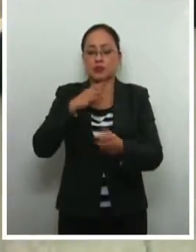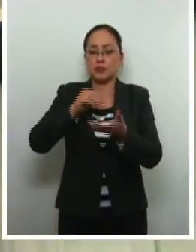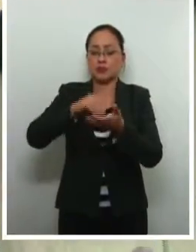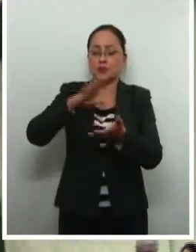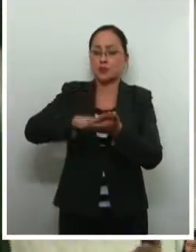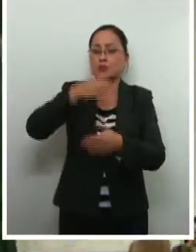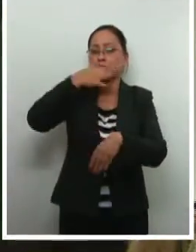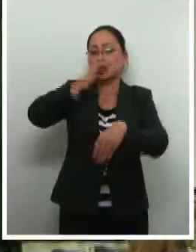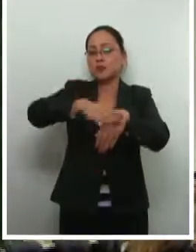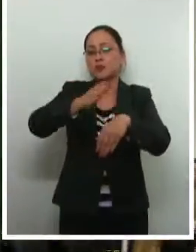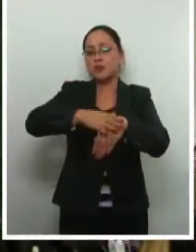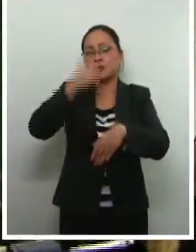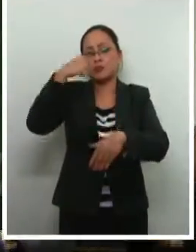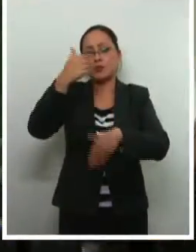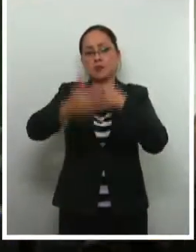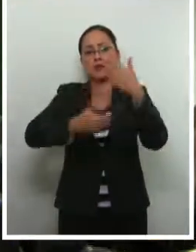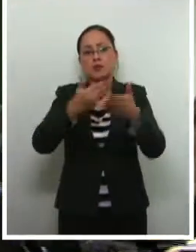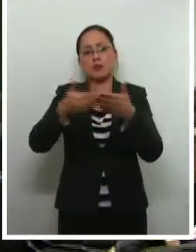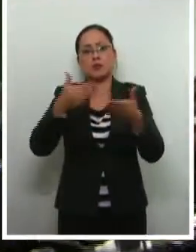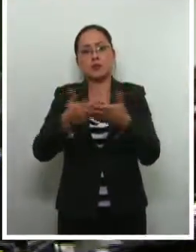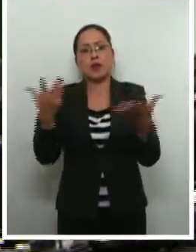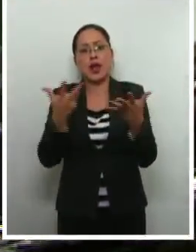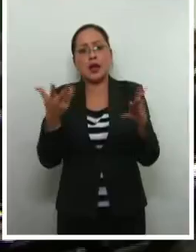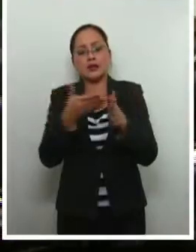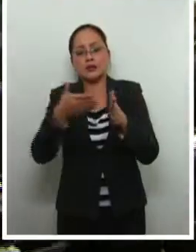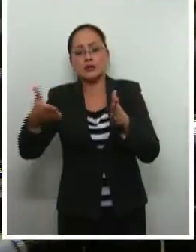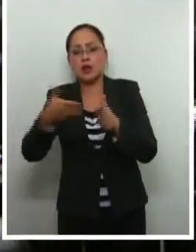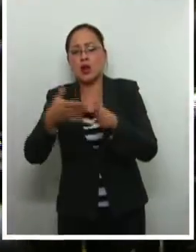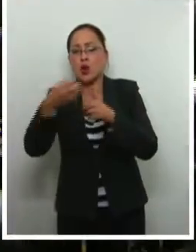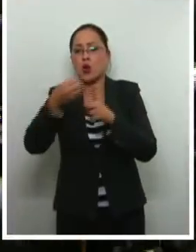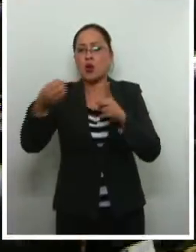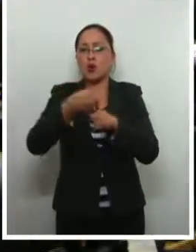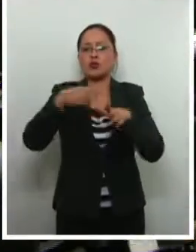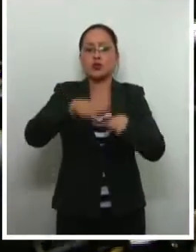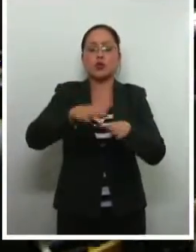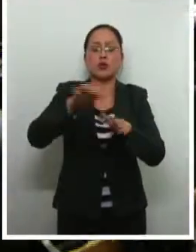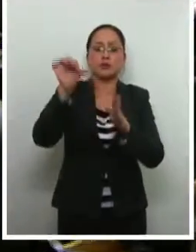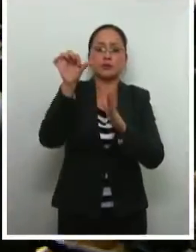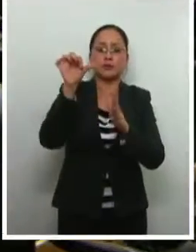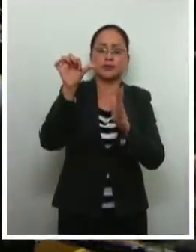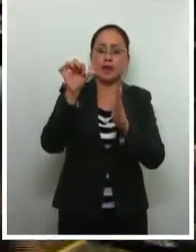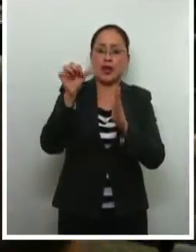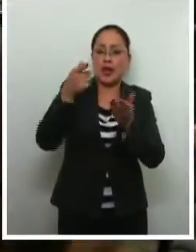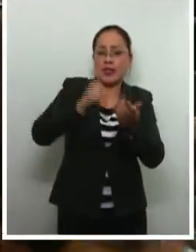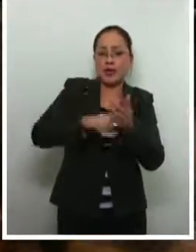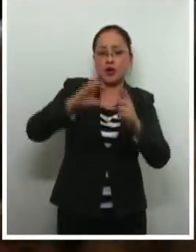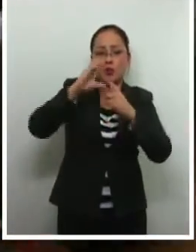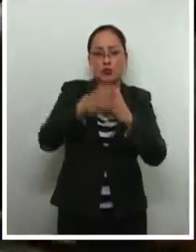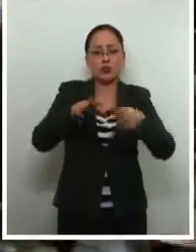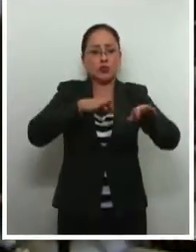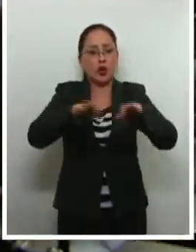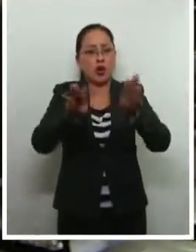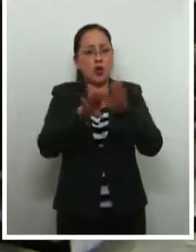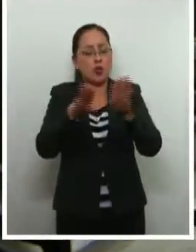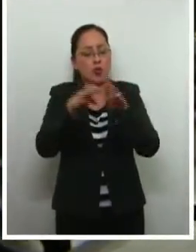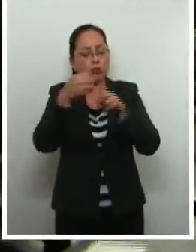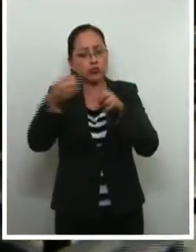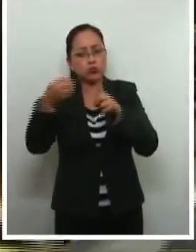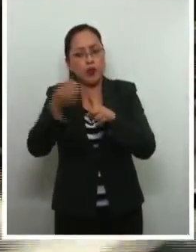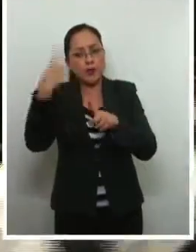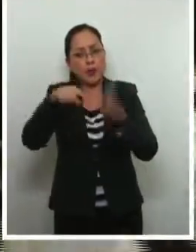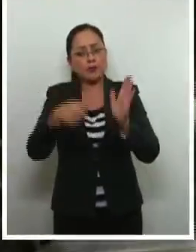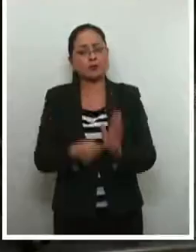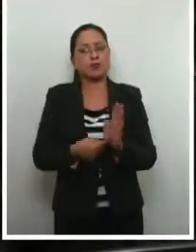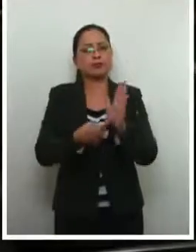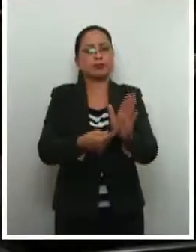informado del procedimiento que se estará siguiendo en cada una de las comisiones con la intención de que se vayan